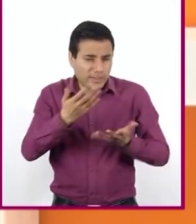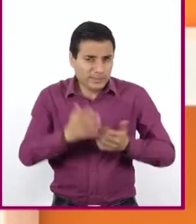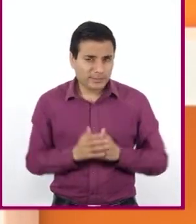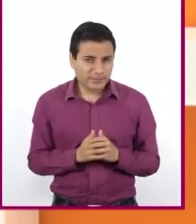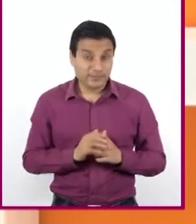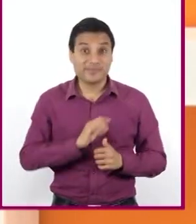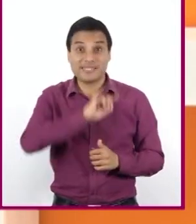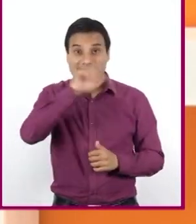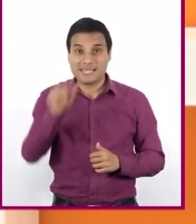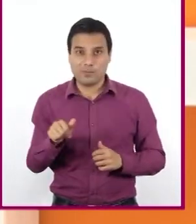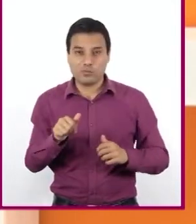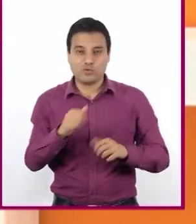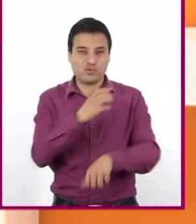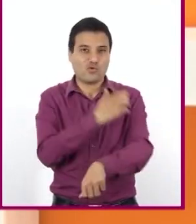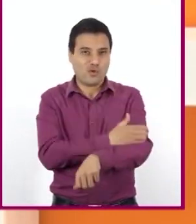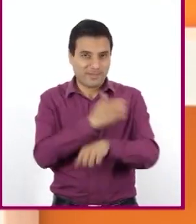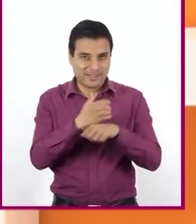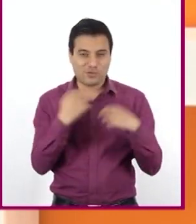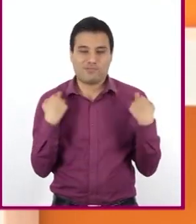compartir nuestros trabajos.